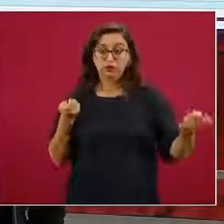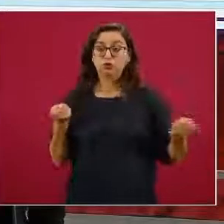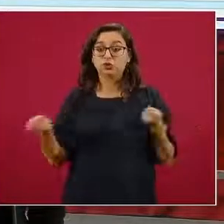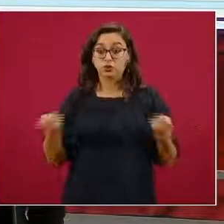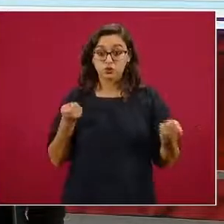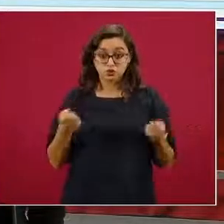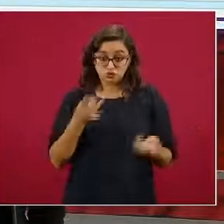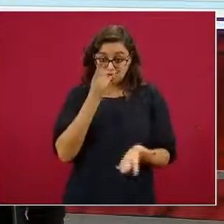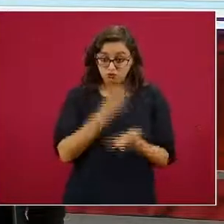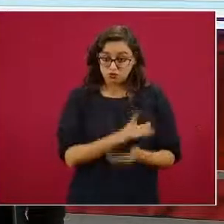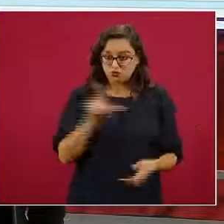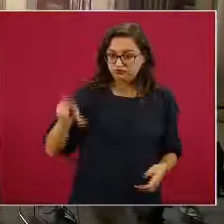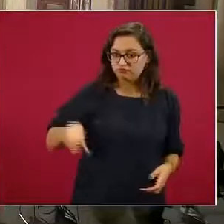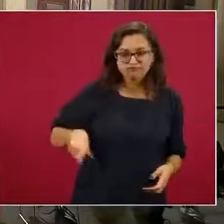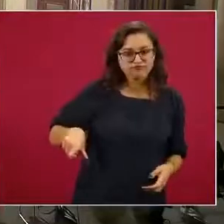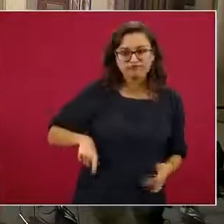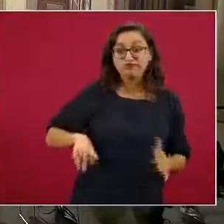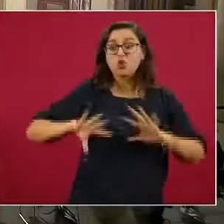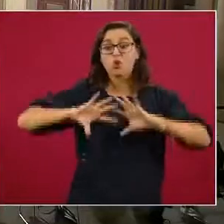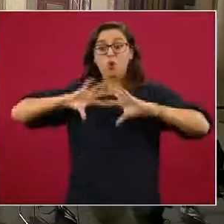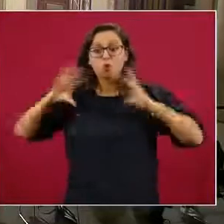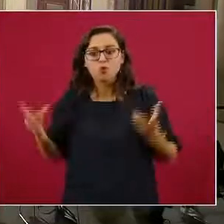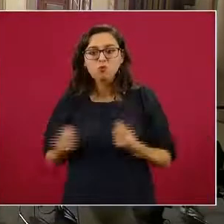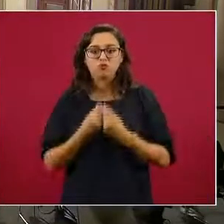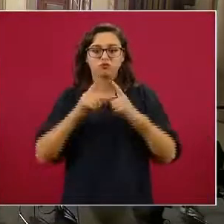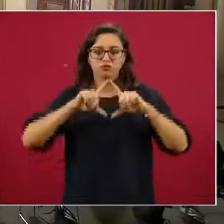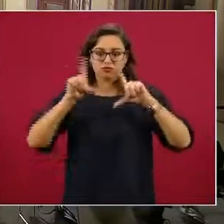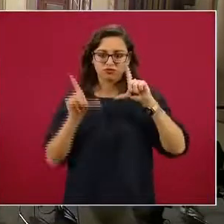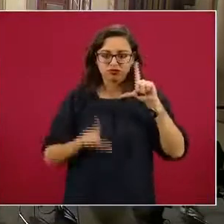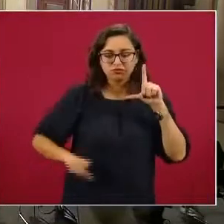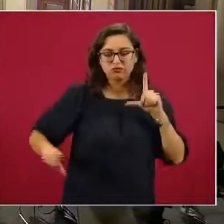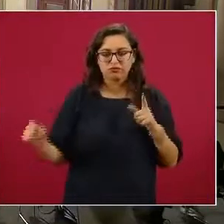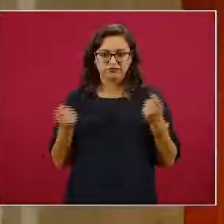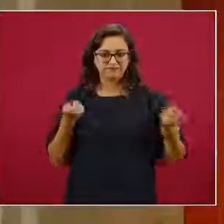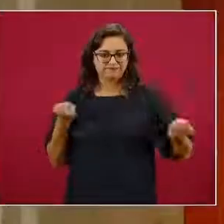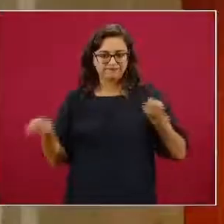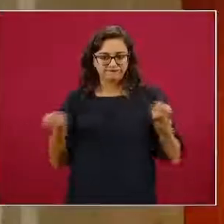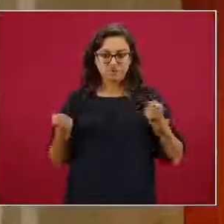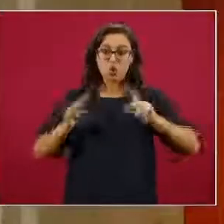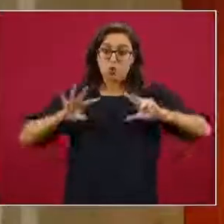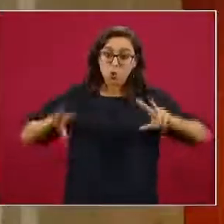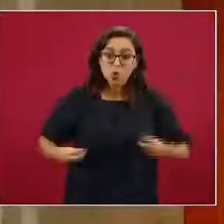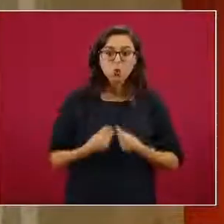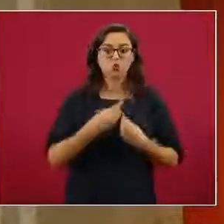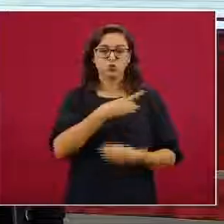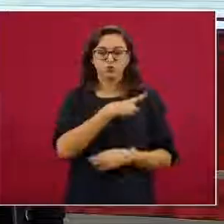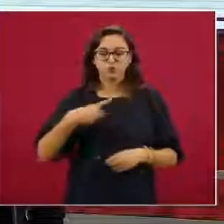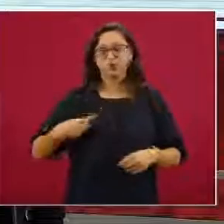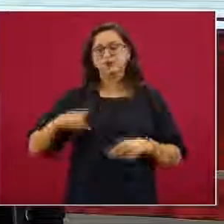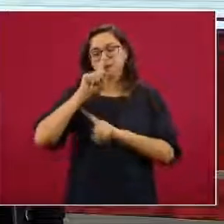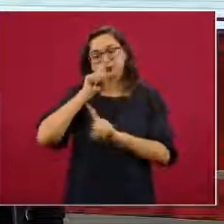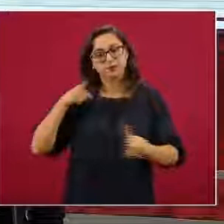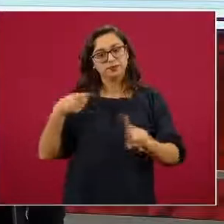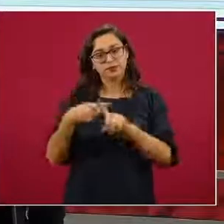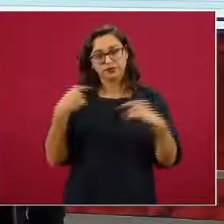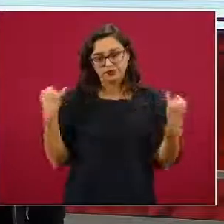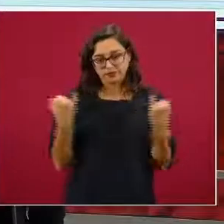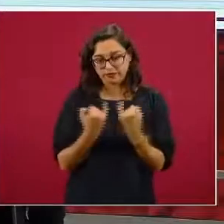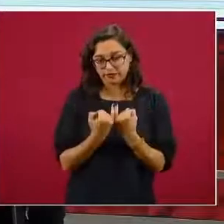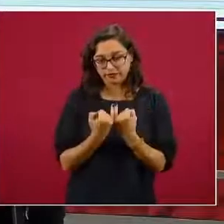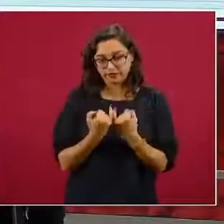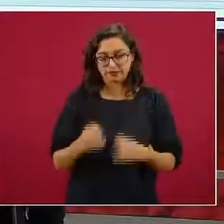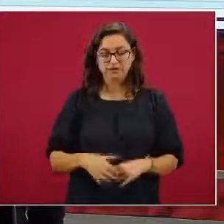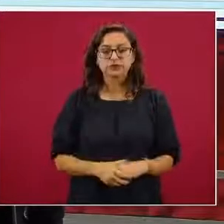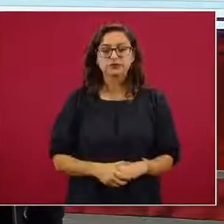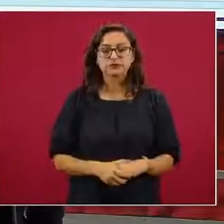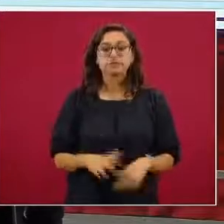ejecutado, una respuesta de Estado. Tenemos que trabajar todas y todos juntos por el mismo propósito. Entonces,